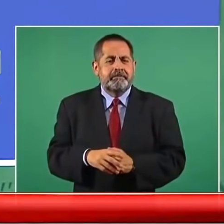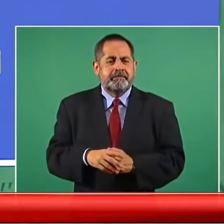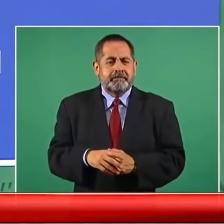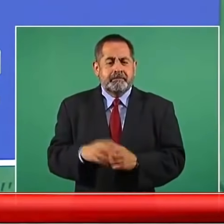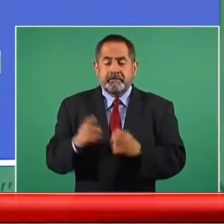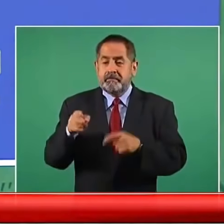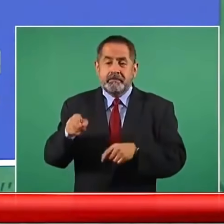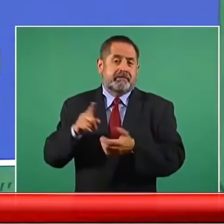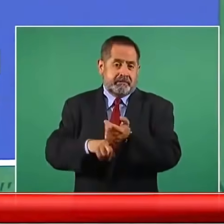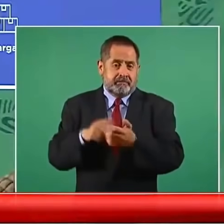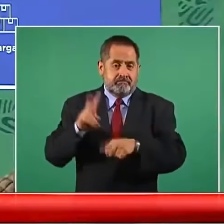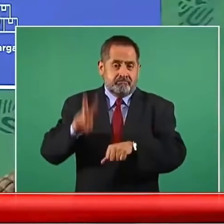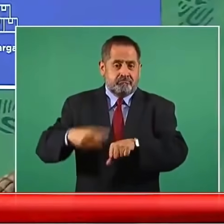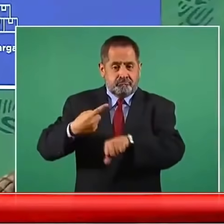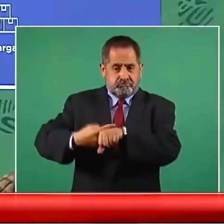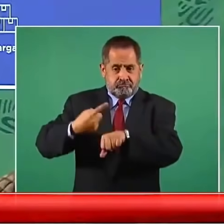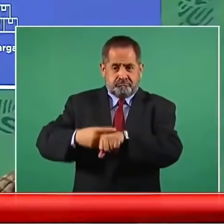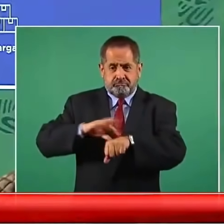enfermedades,